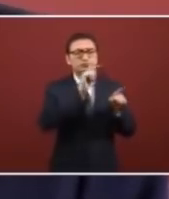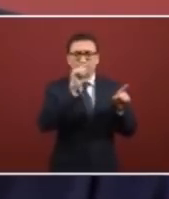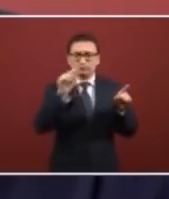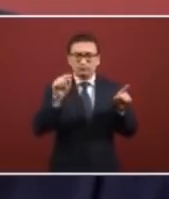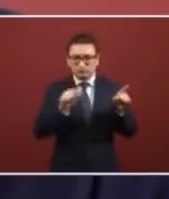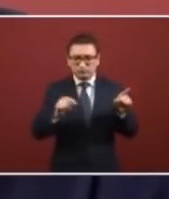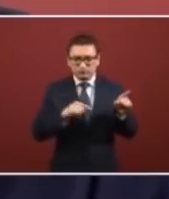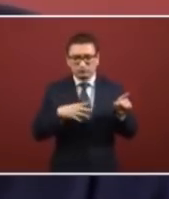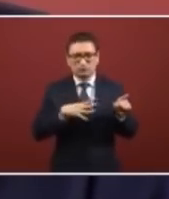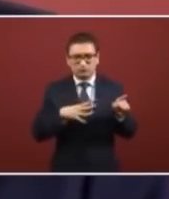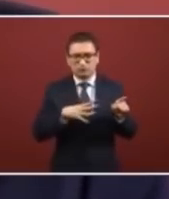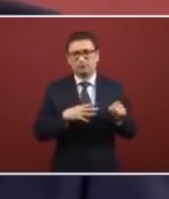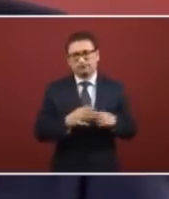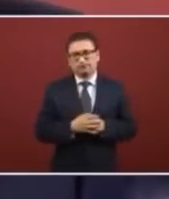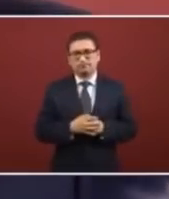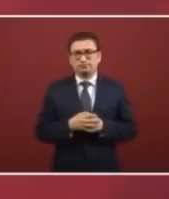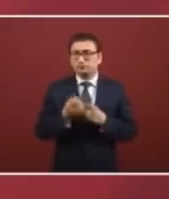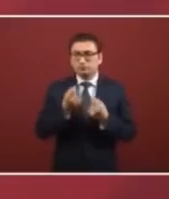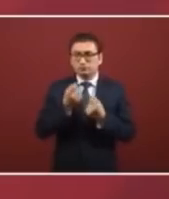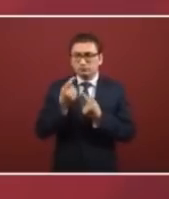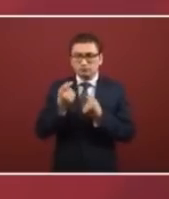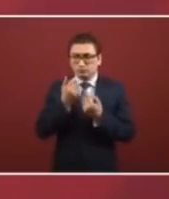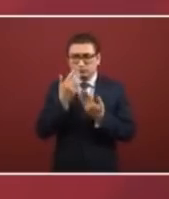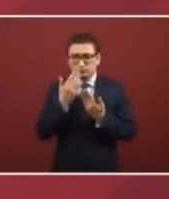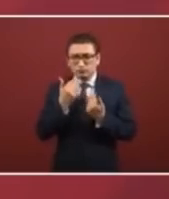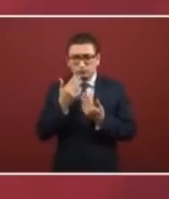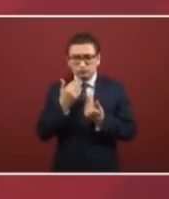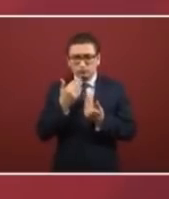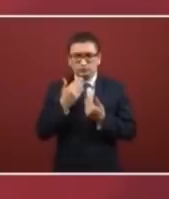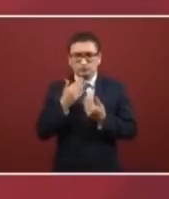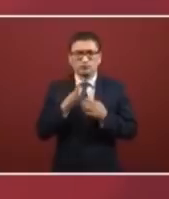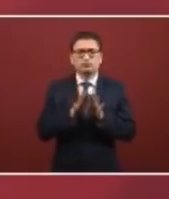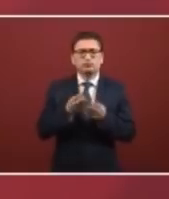En otros casos se está entregando una